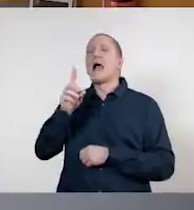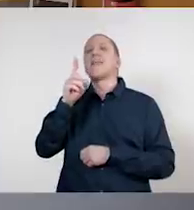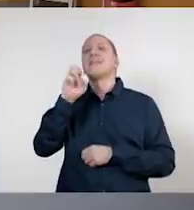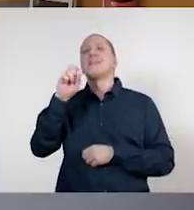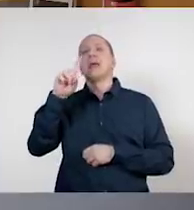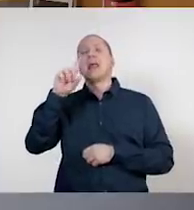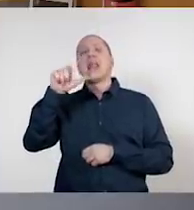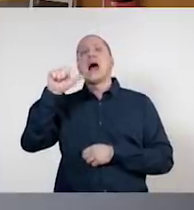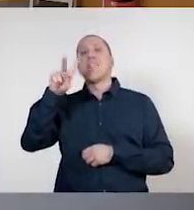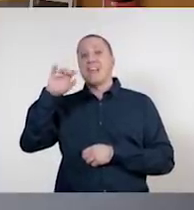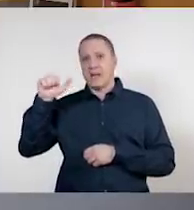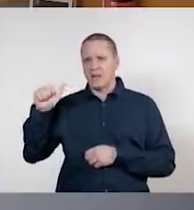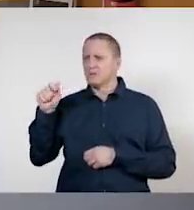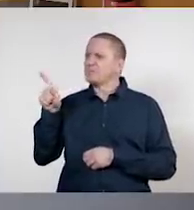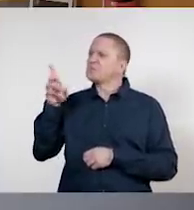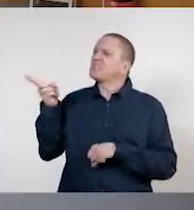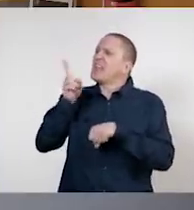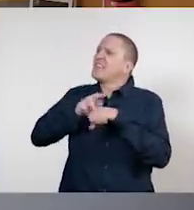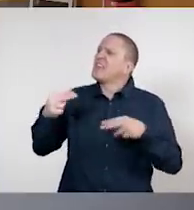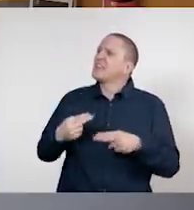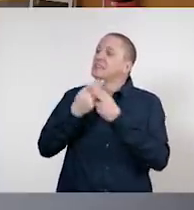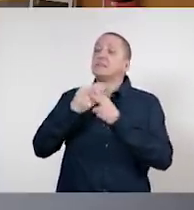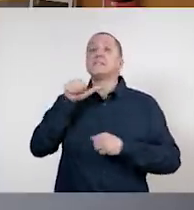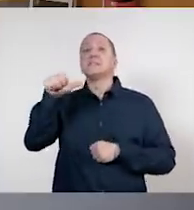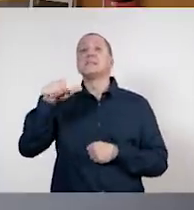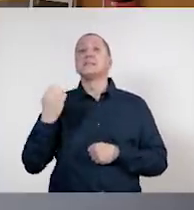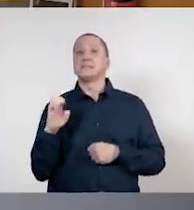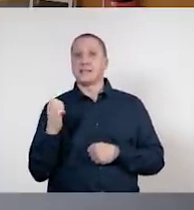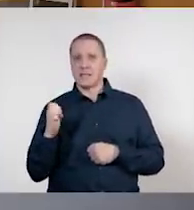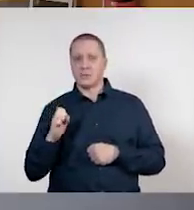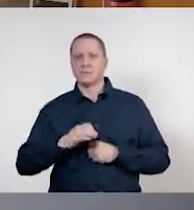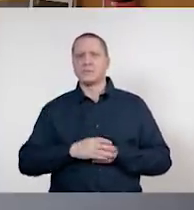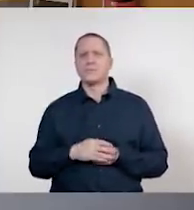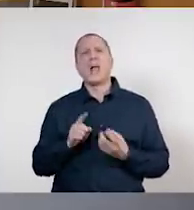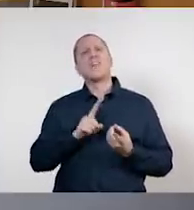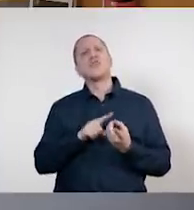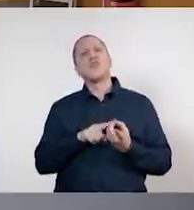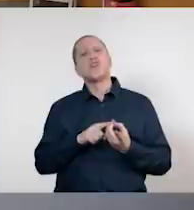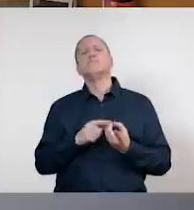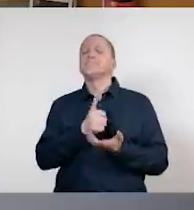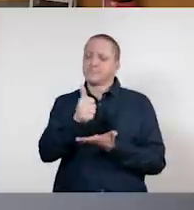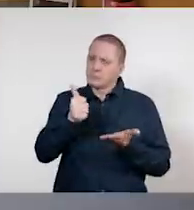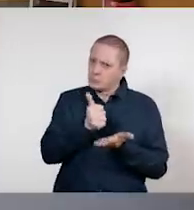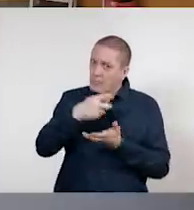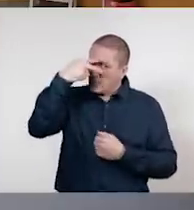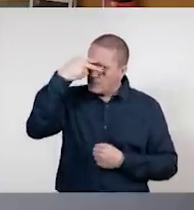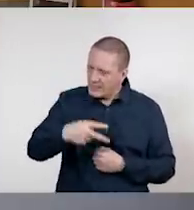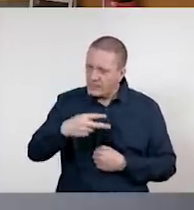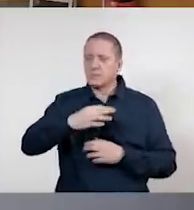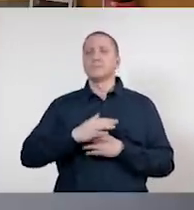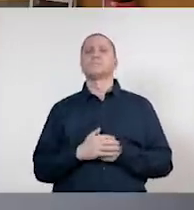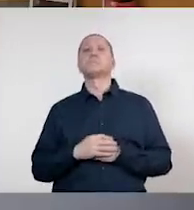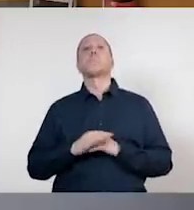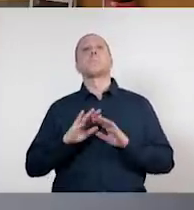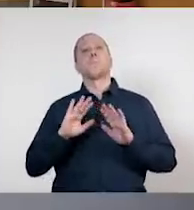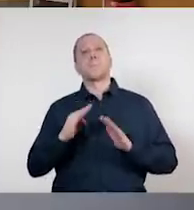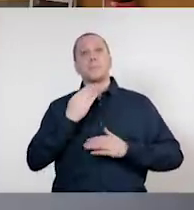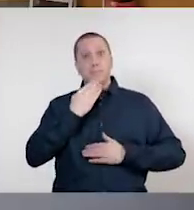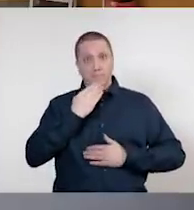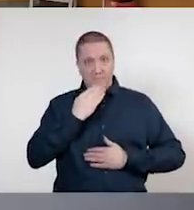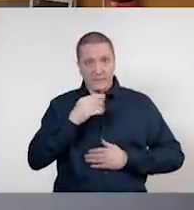Vega, Coral de la Vega. ¿Y qué día naciste? El 16 de enero. ¿Y en dónde? En la Ciudad de México. Ah, muy